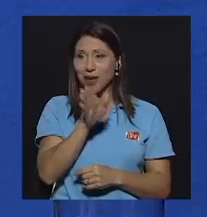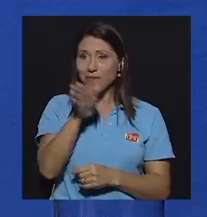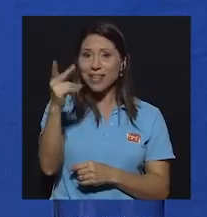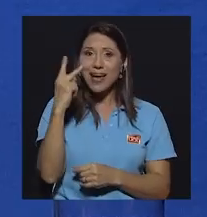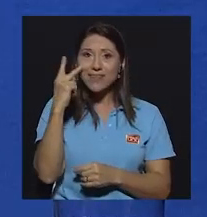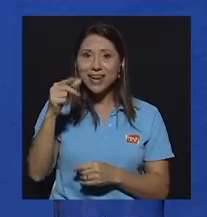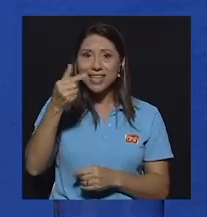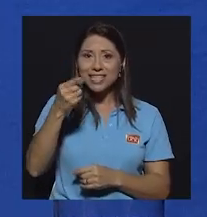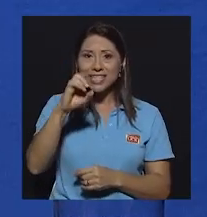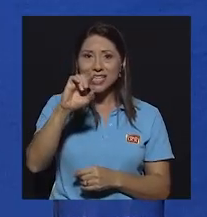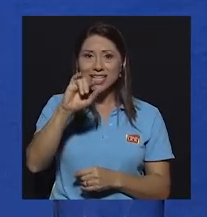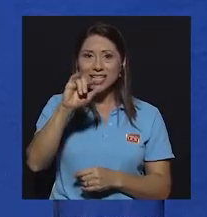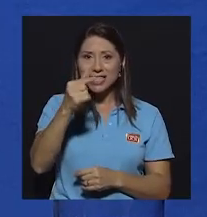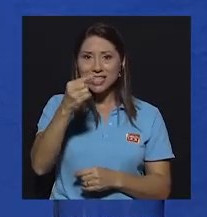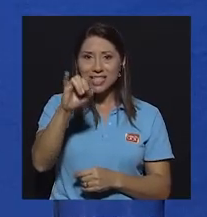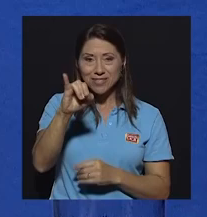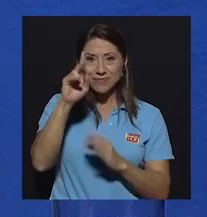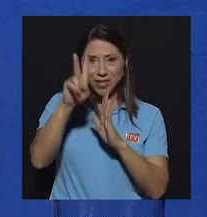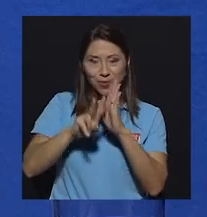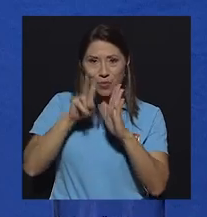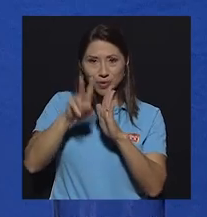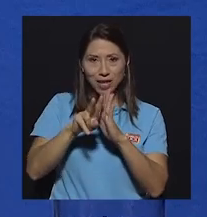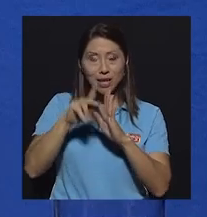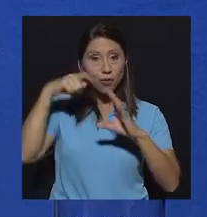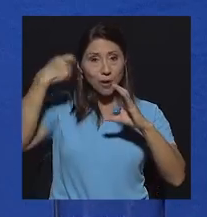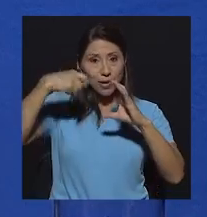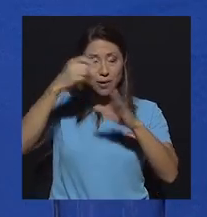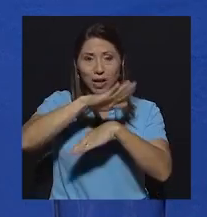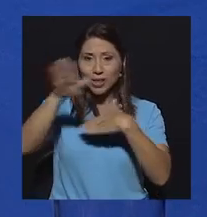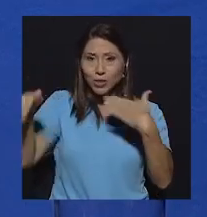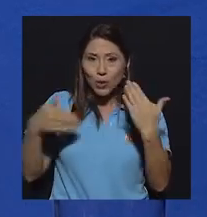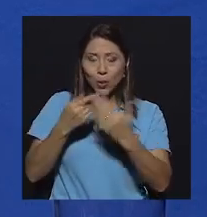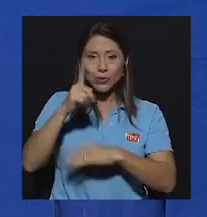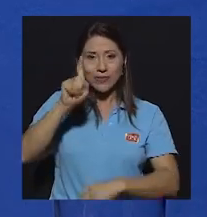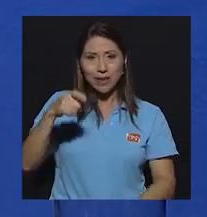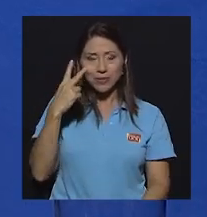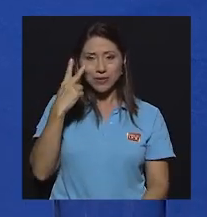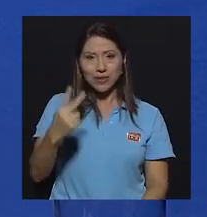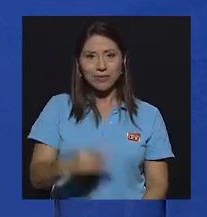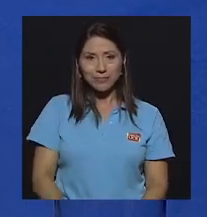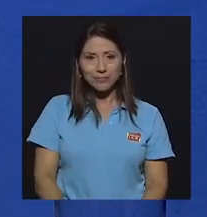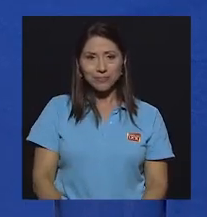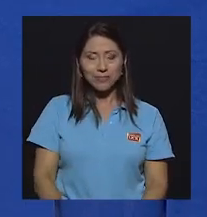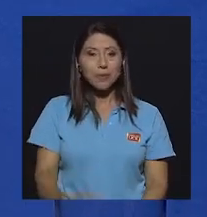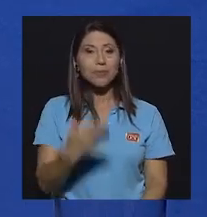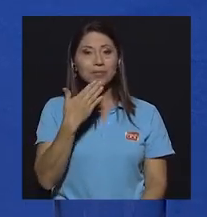vaya a ver Gigi, el documental. Es una película que todos debiéramos de ver.